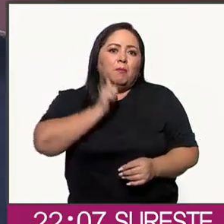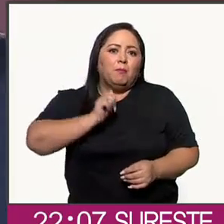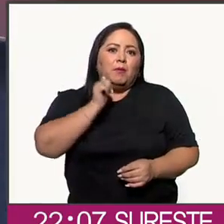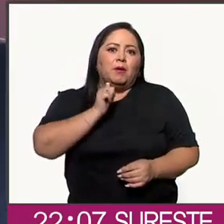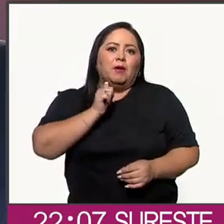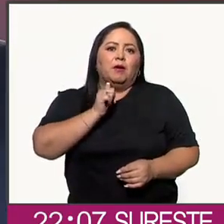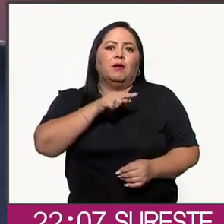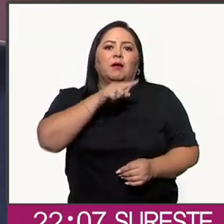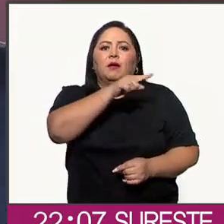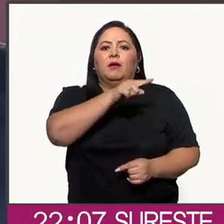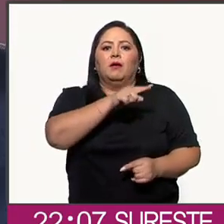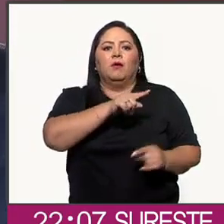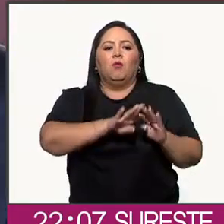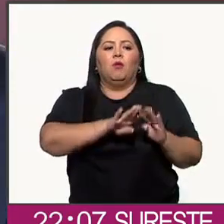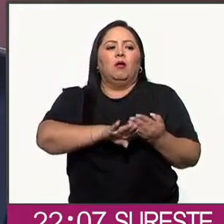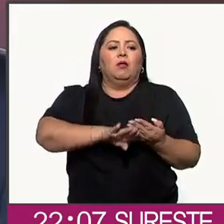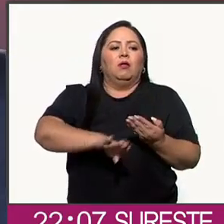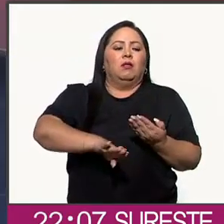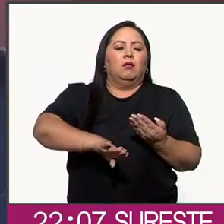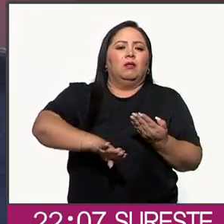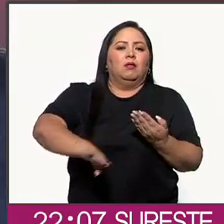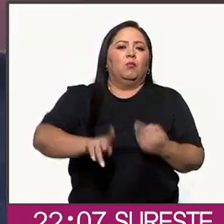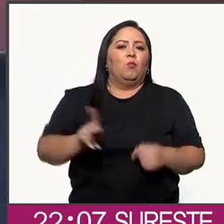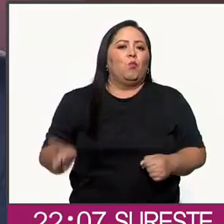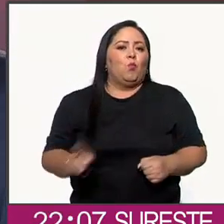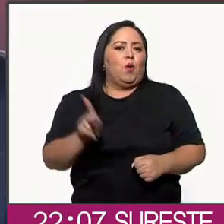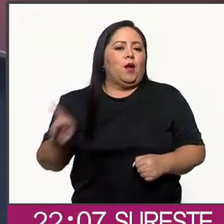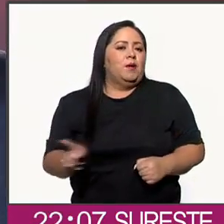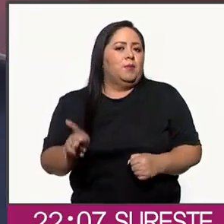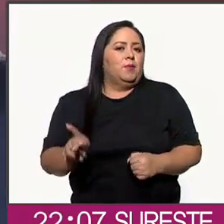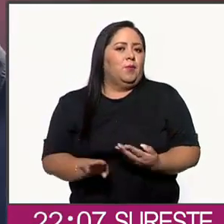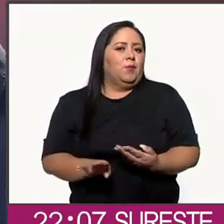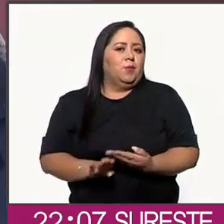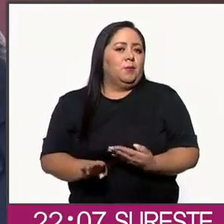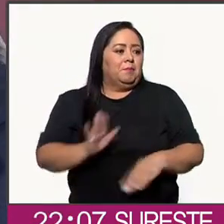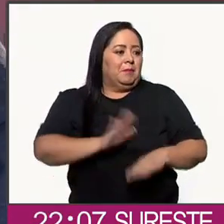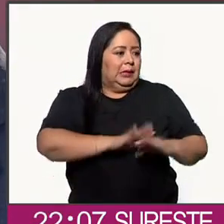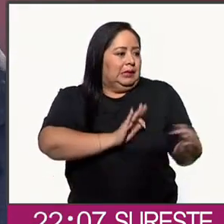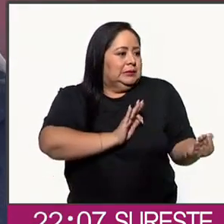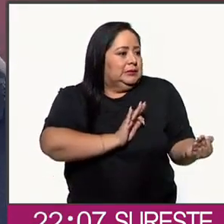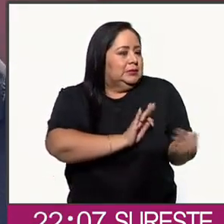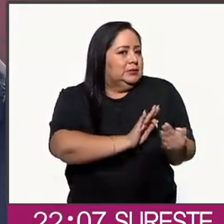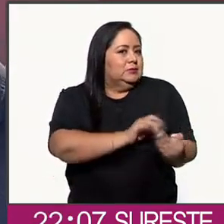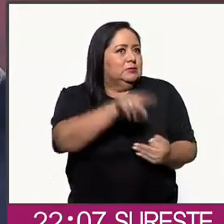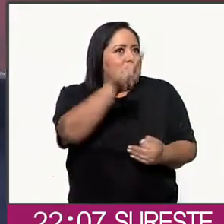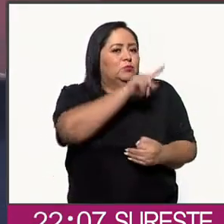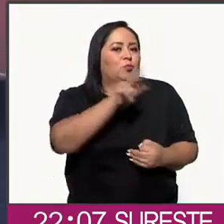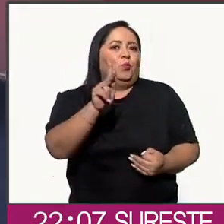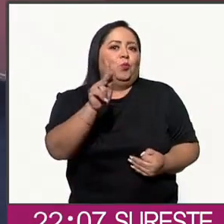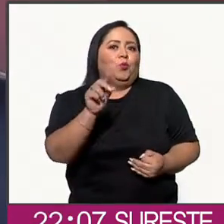había estado alejada del pueblo y cercana al poder,